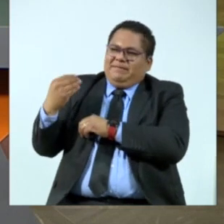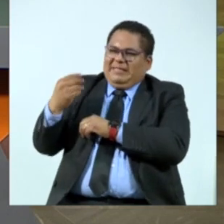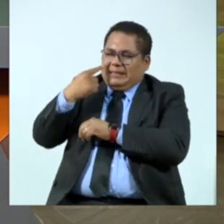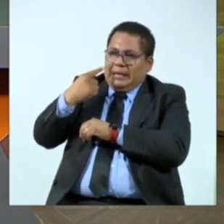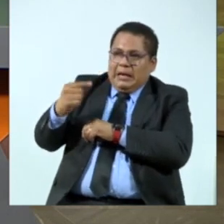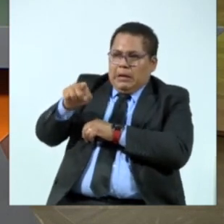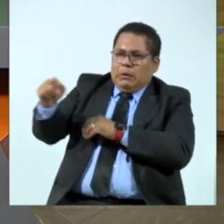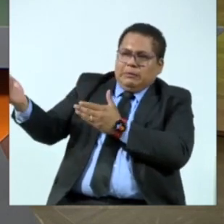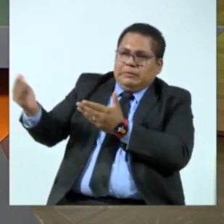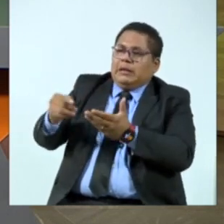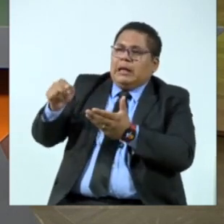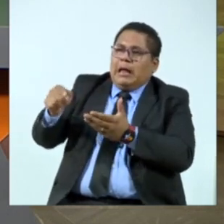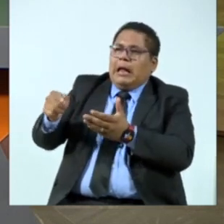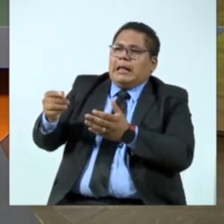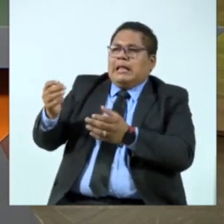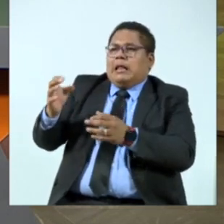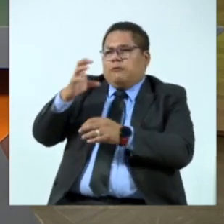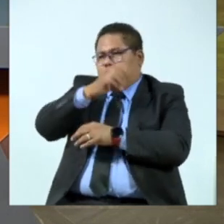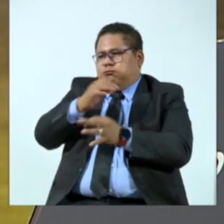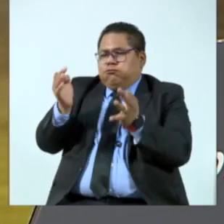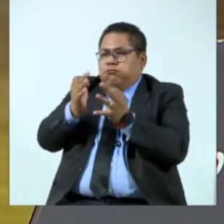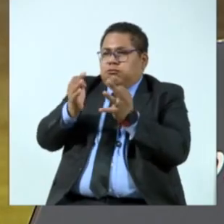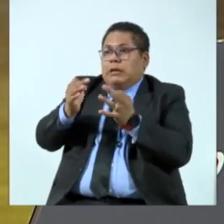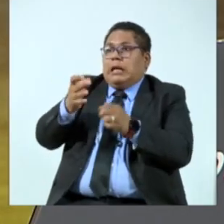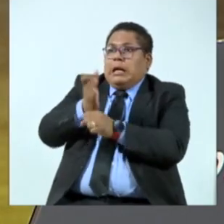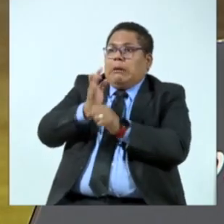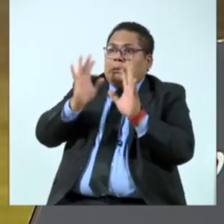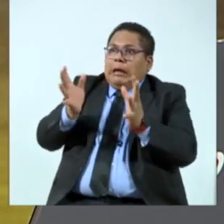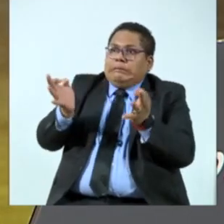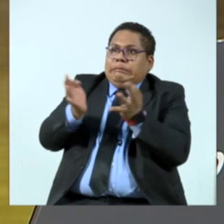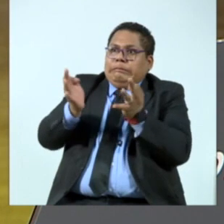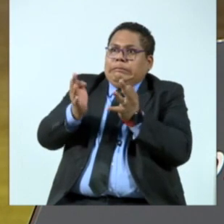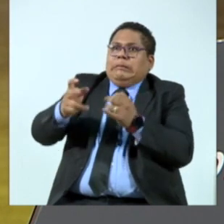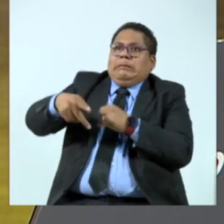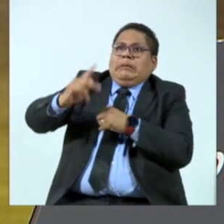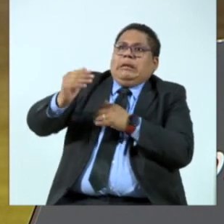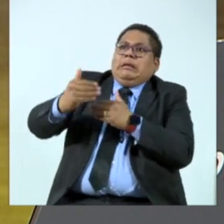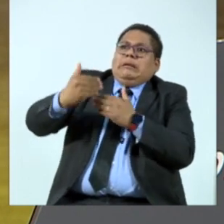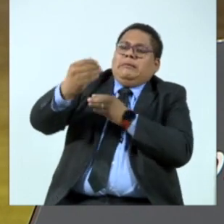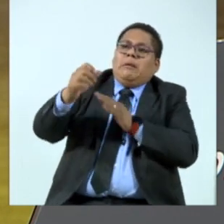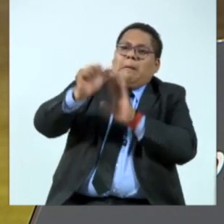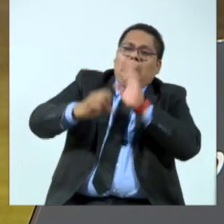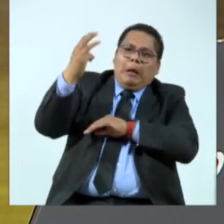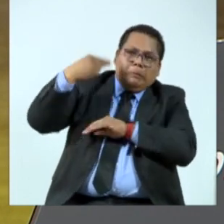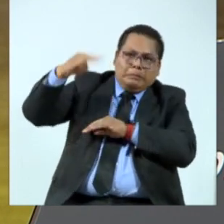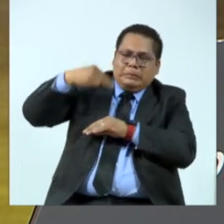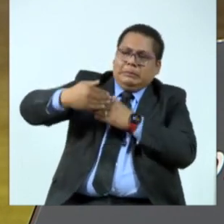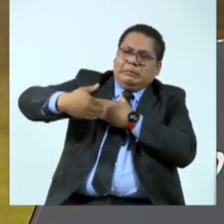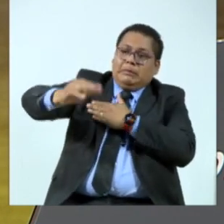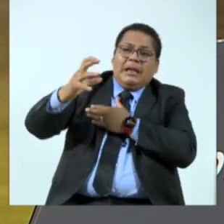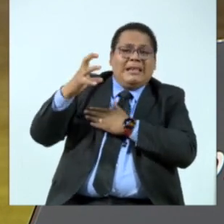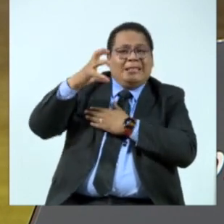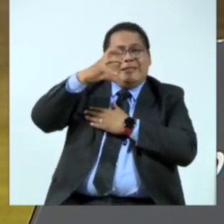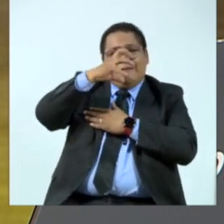en en lo que era el clima que tenemos mucho frío ahorita sí pero nos dicen que a partir de de marzo por ahí en adelante el calor va